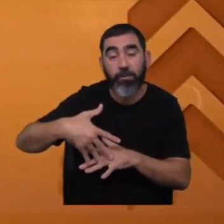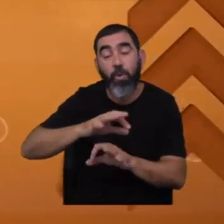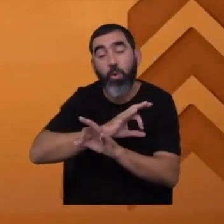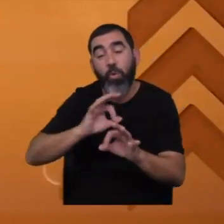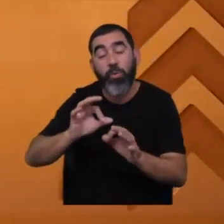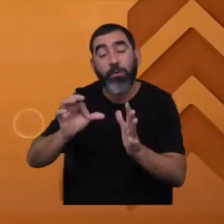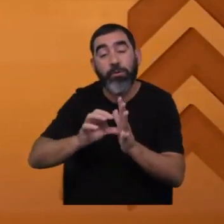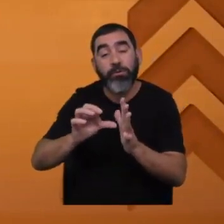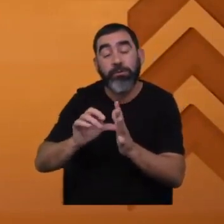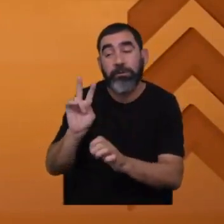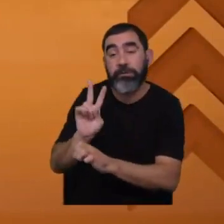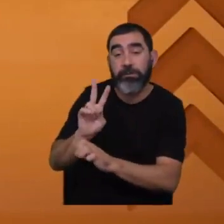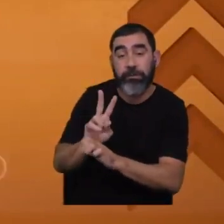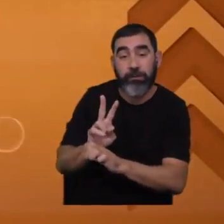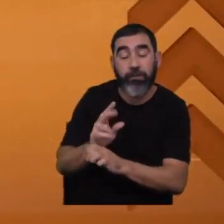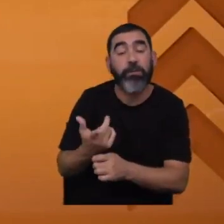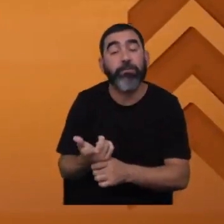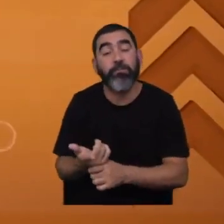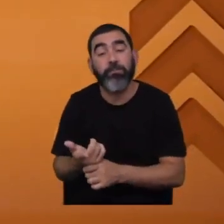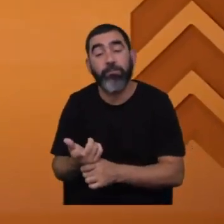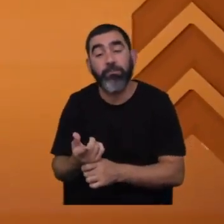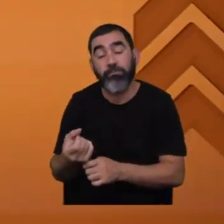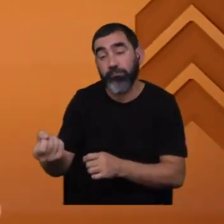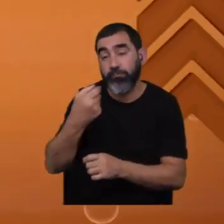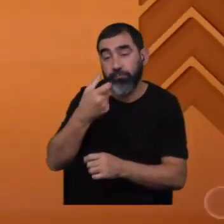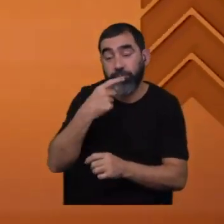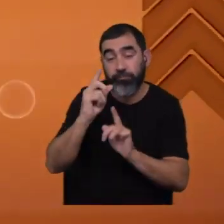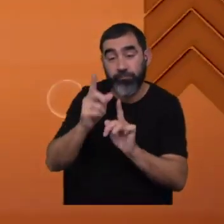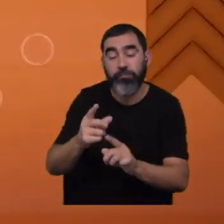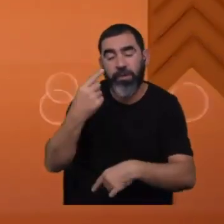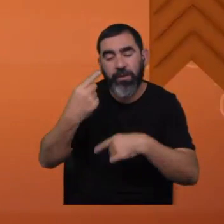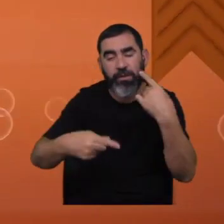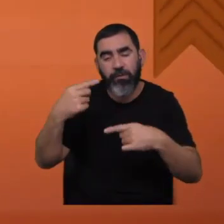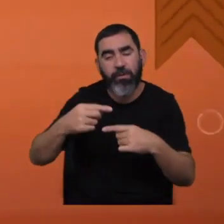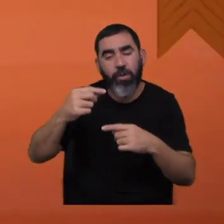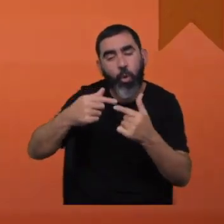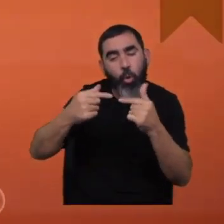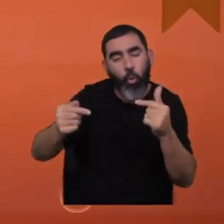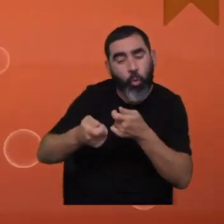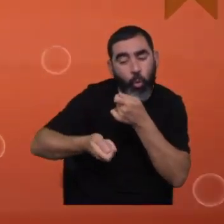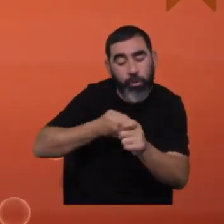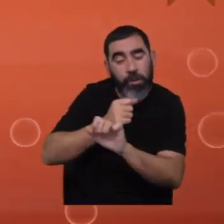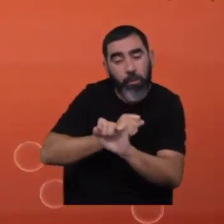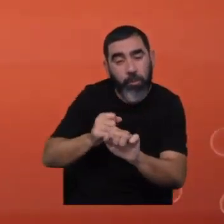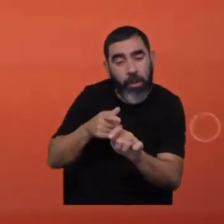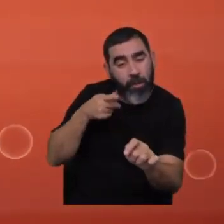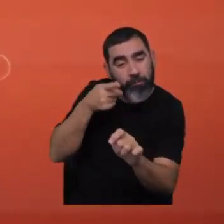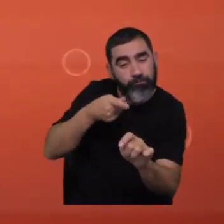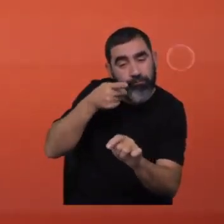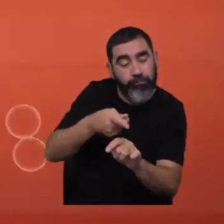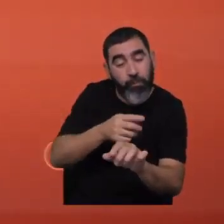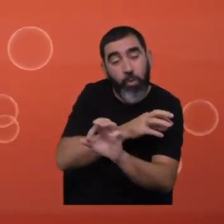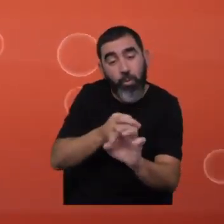del sistema inmune, de los antibióticos y de distintas moléculas que pueden llegar a atacar